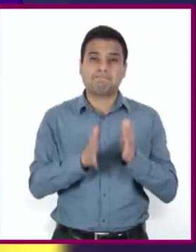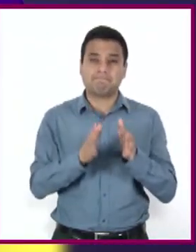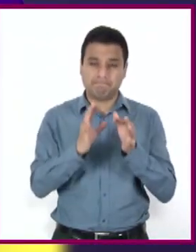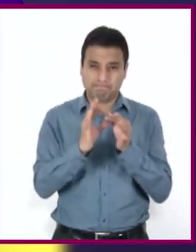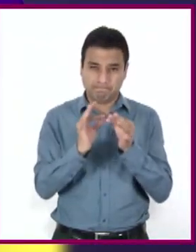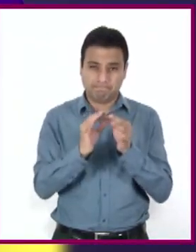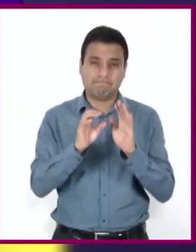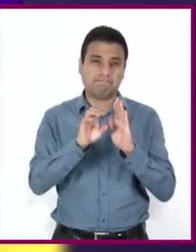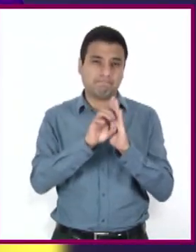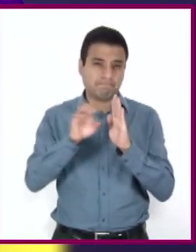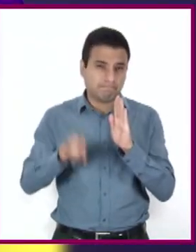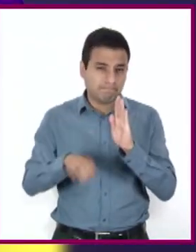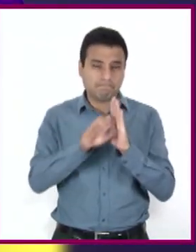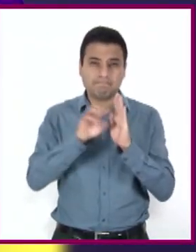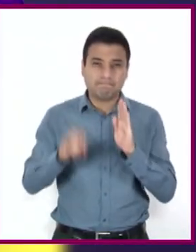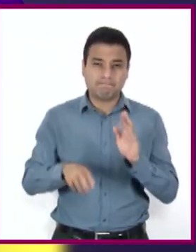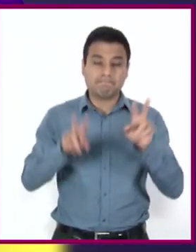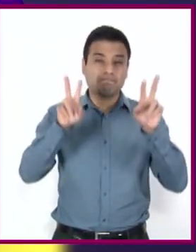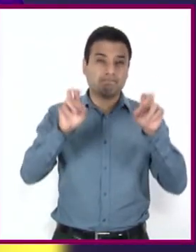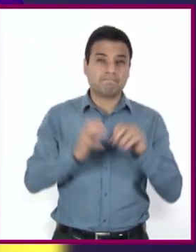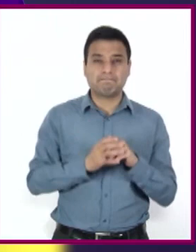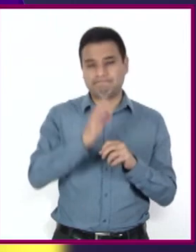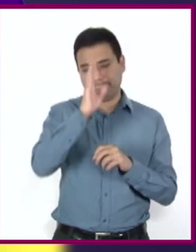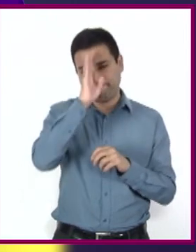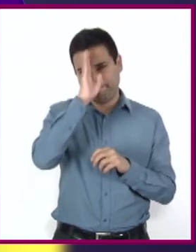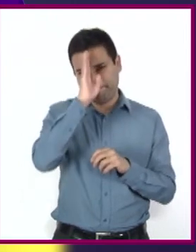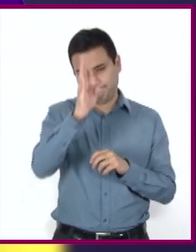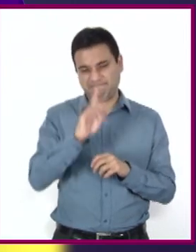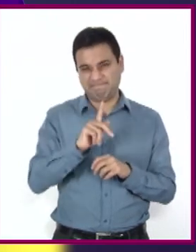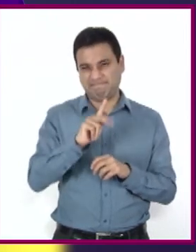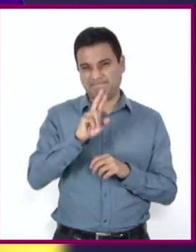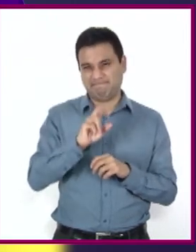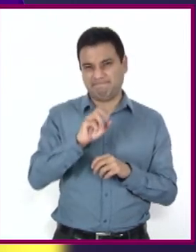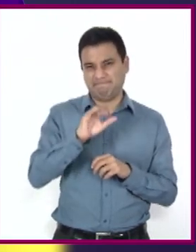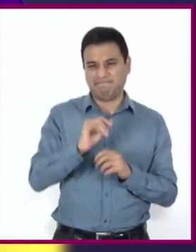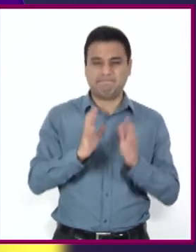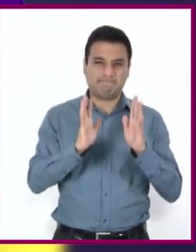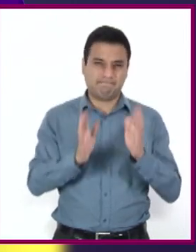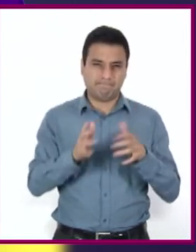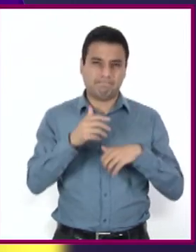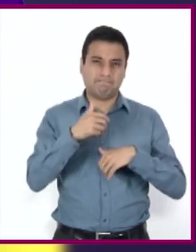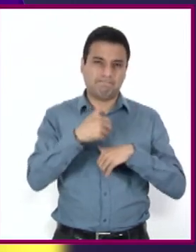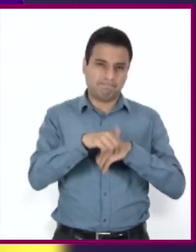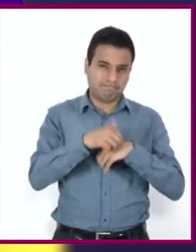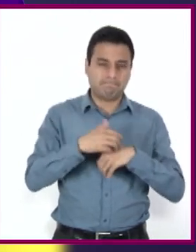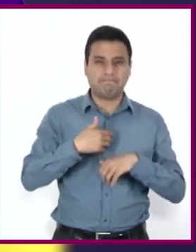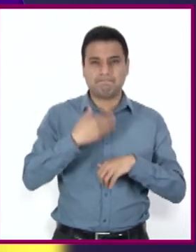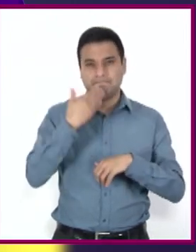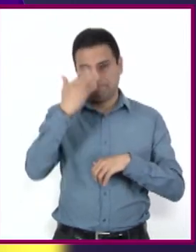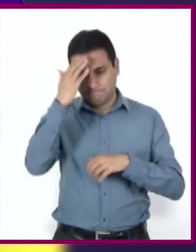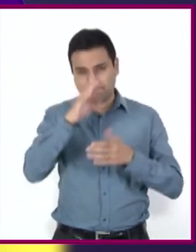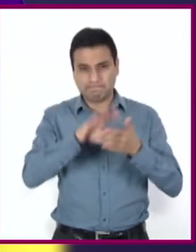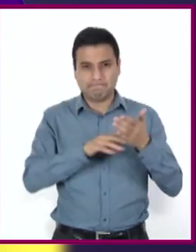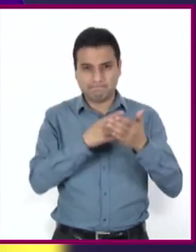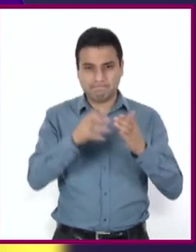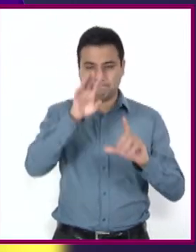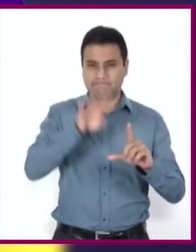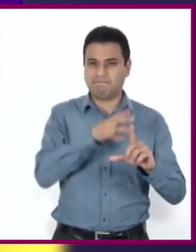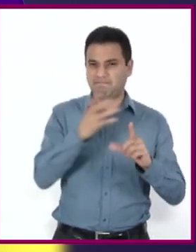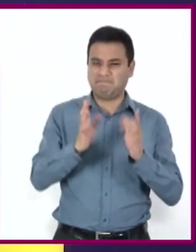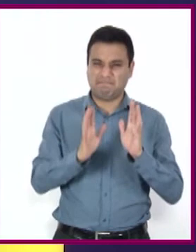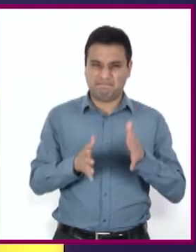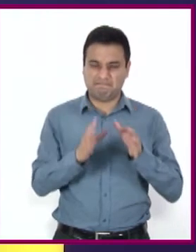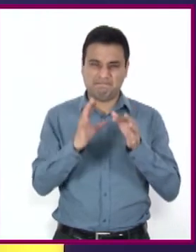de proporcionalidad directa a partir de sus representaciones algebraica, tabular y gráfica para la resolución de